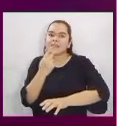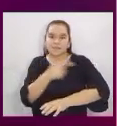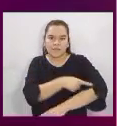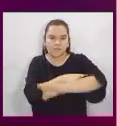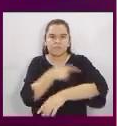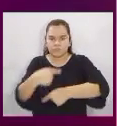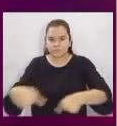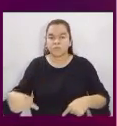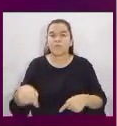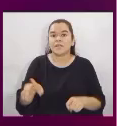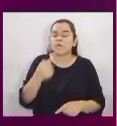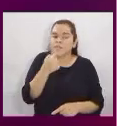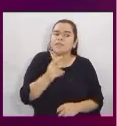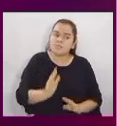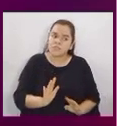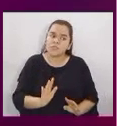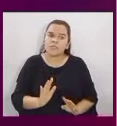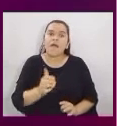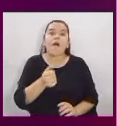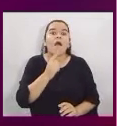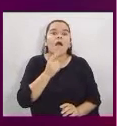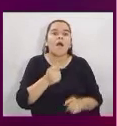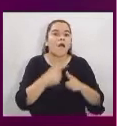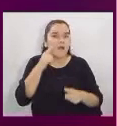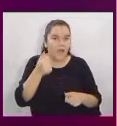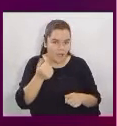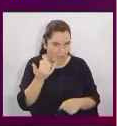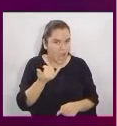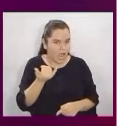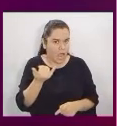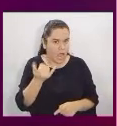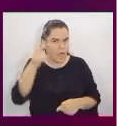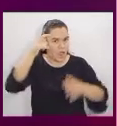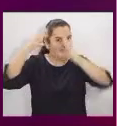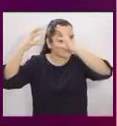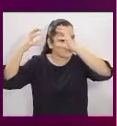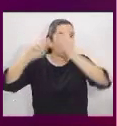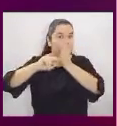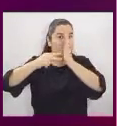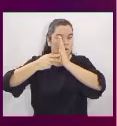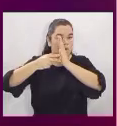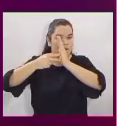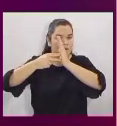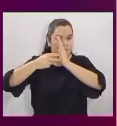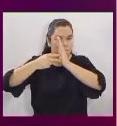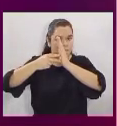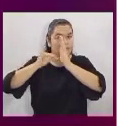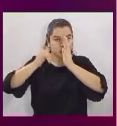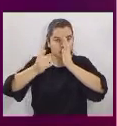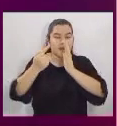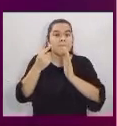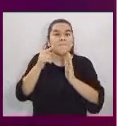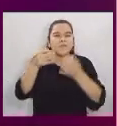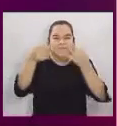etcétera, etcétera. Todos estos estudios permiten decir hay un déficit en la función cerebelosa